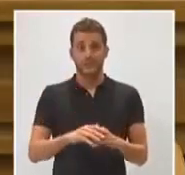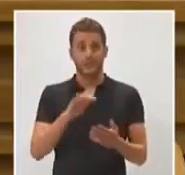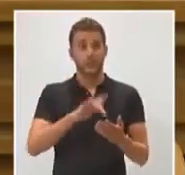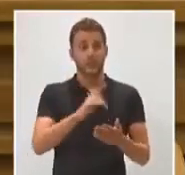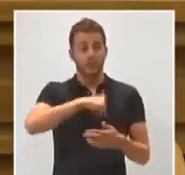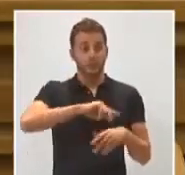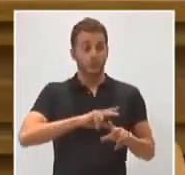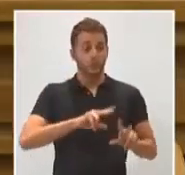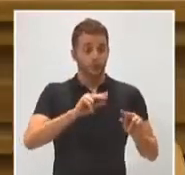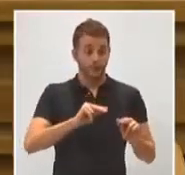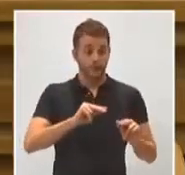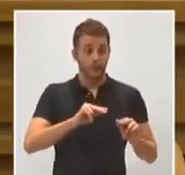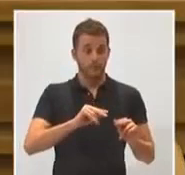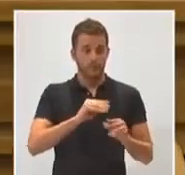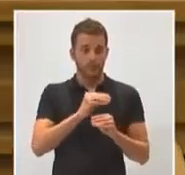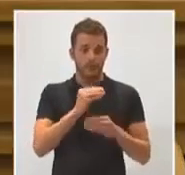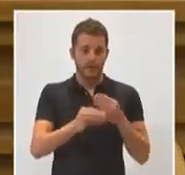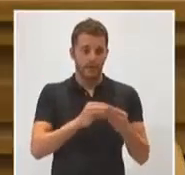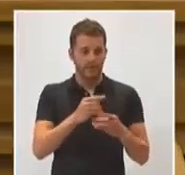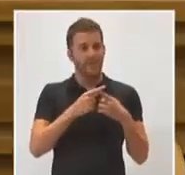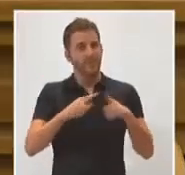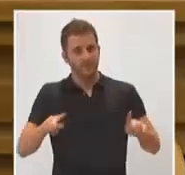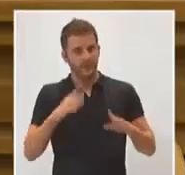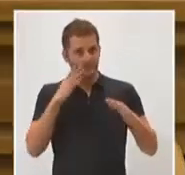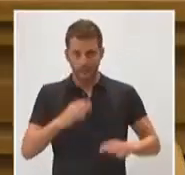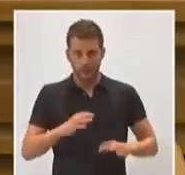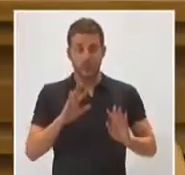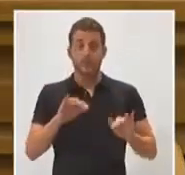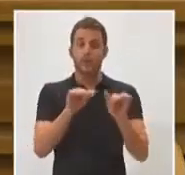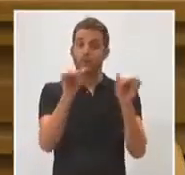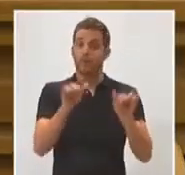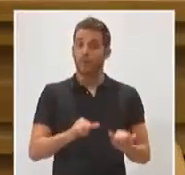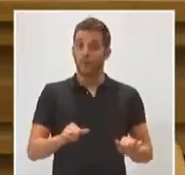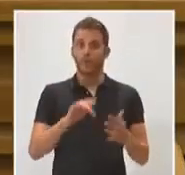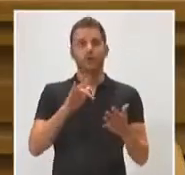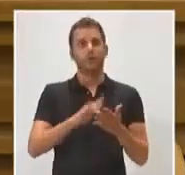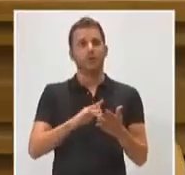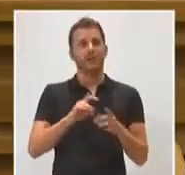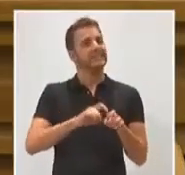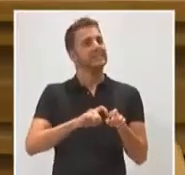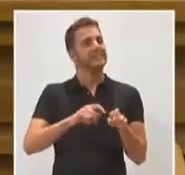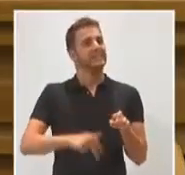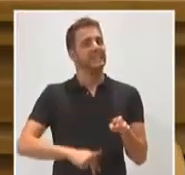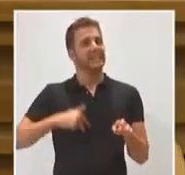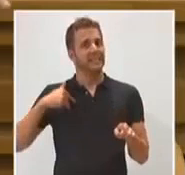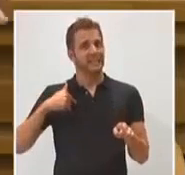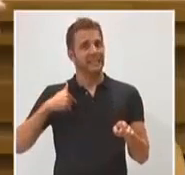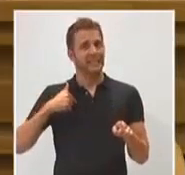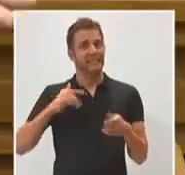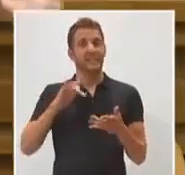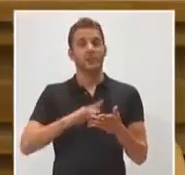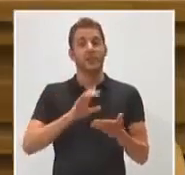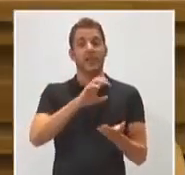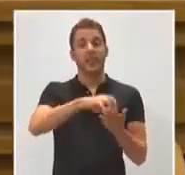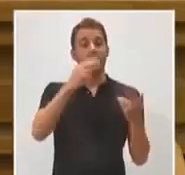hubiéramos hecho como se ha hecho evidentemente pero ese modelo plantearlo con carácter general y suprimir centros